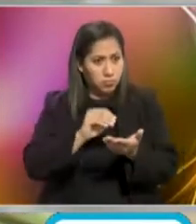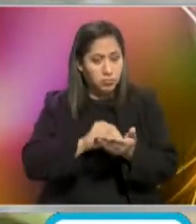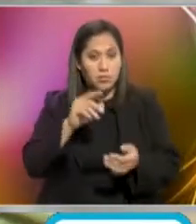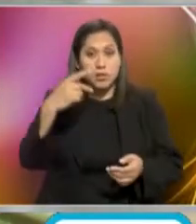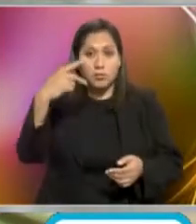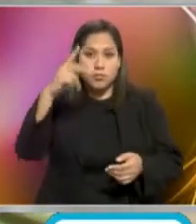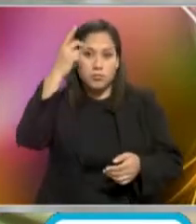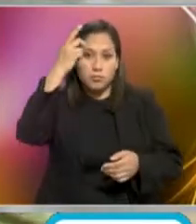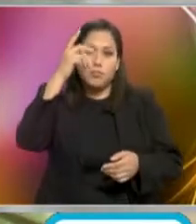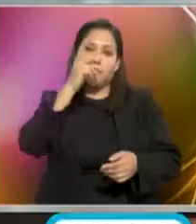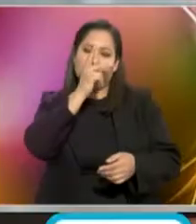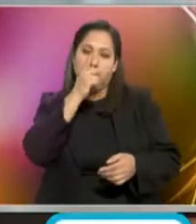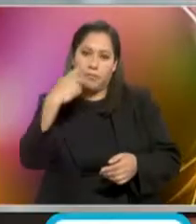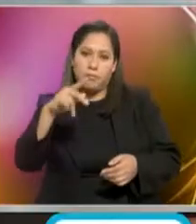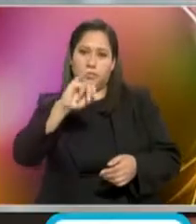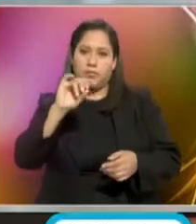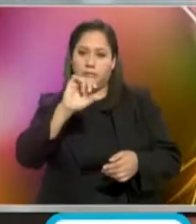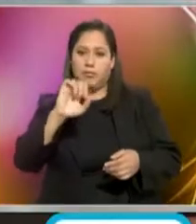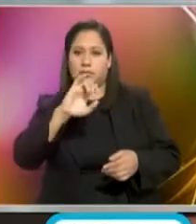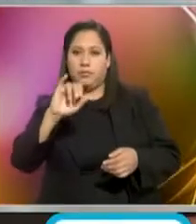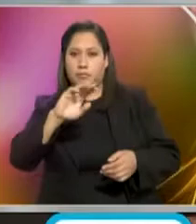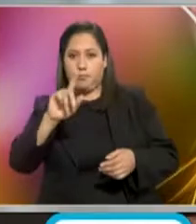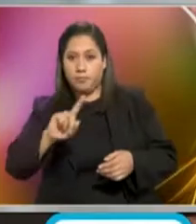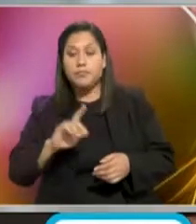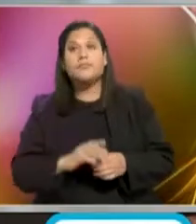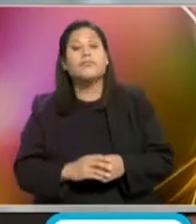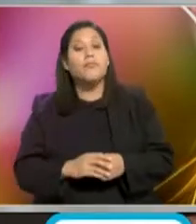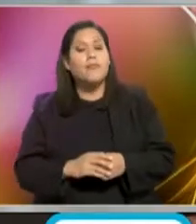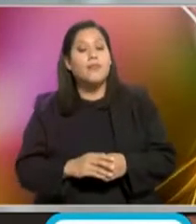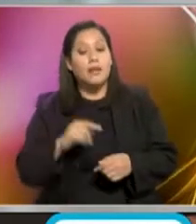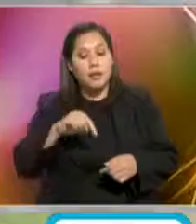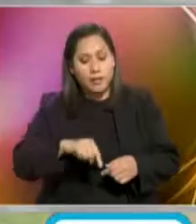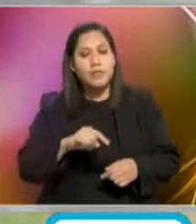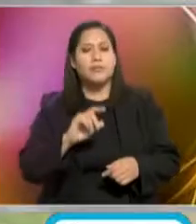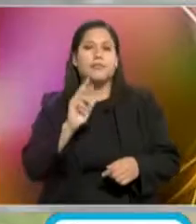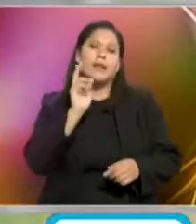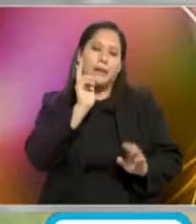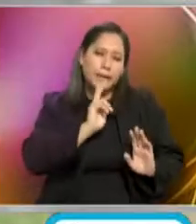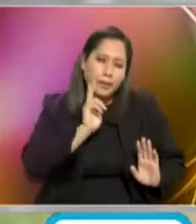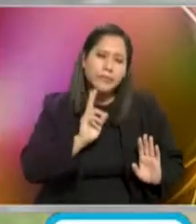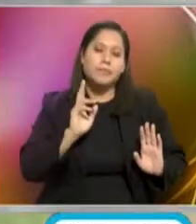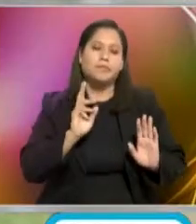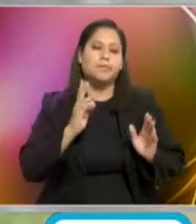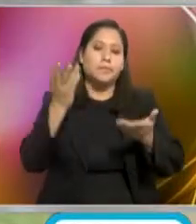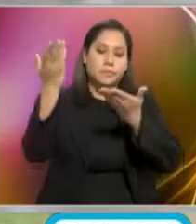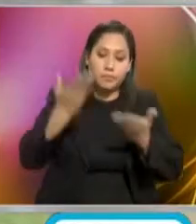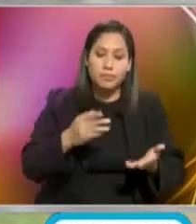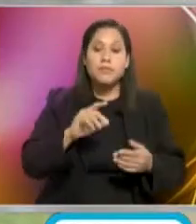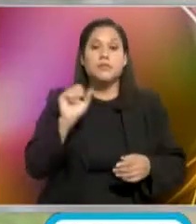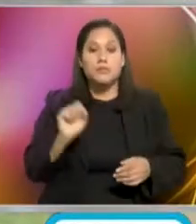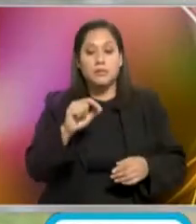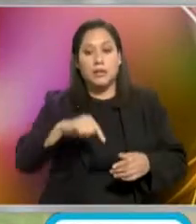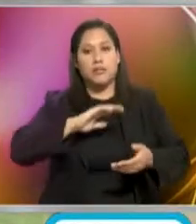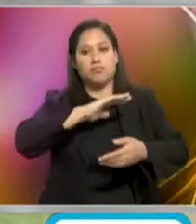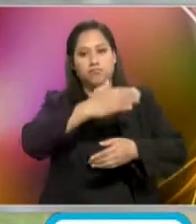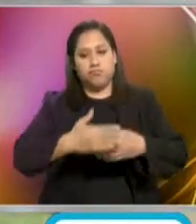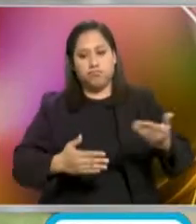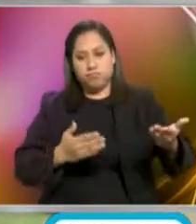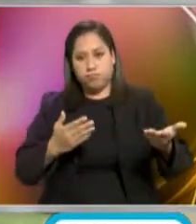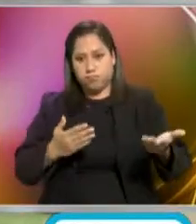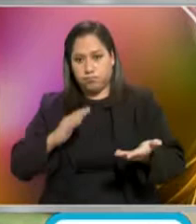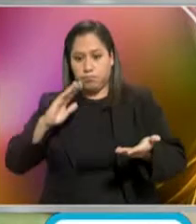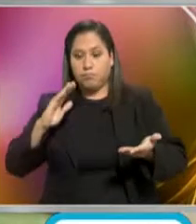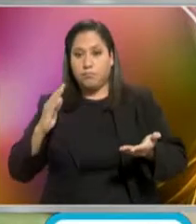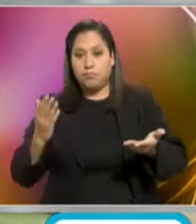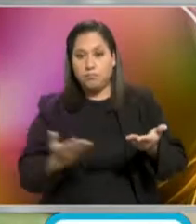José Alfredo, bueno, del papá de José Del Alfredo papá. Jiménez. Y aquí probó suerte, fue mesero en un restaurante que